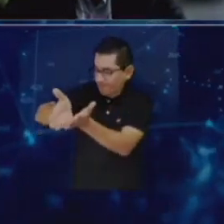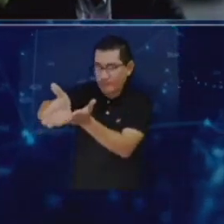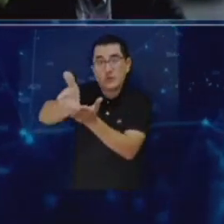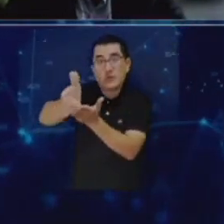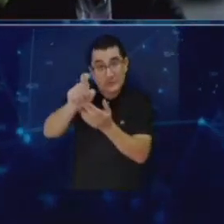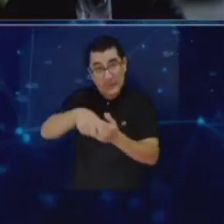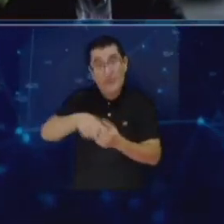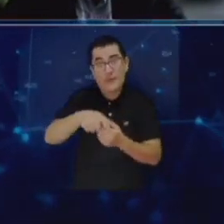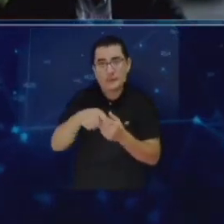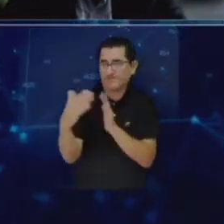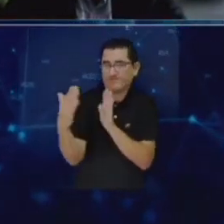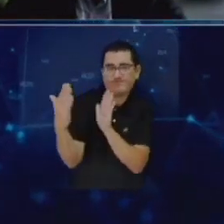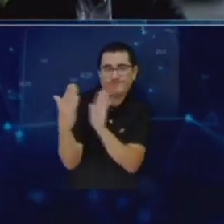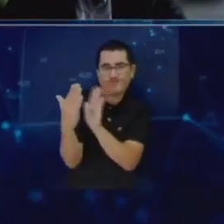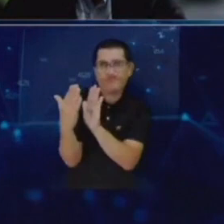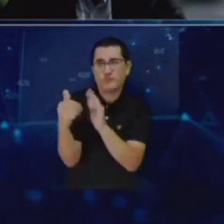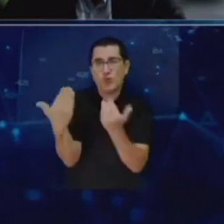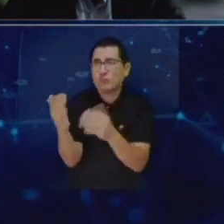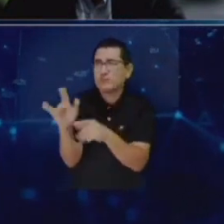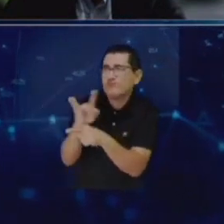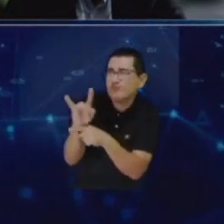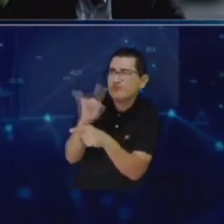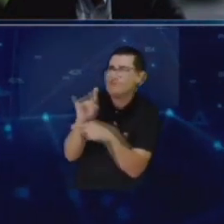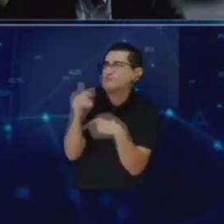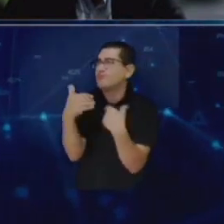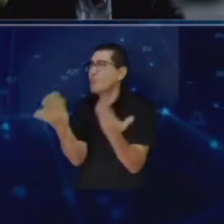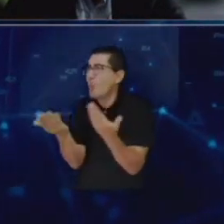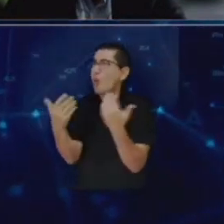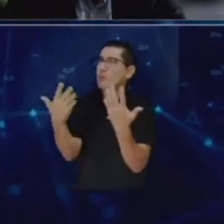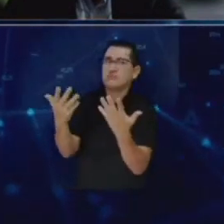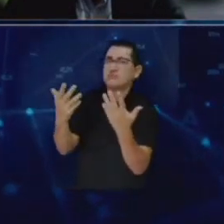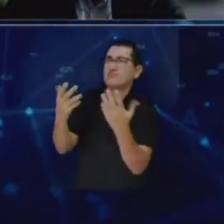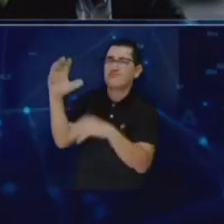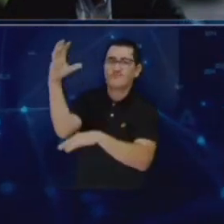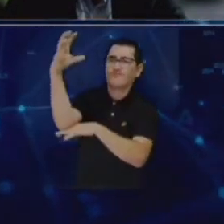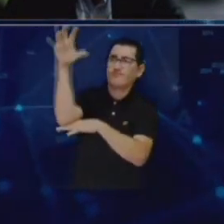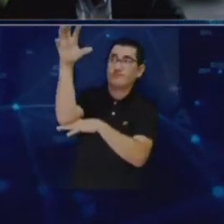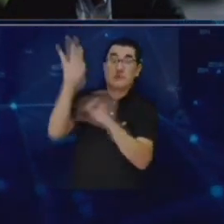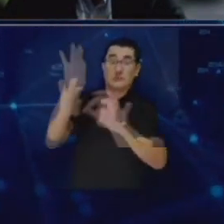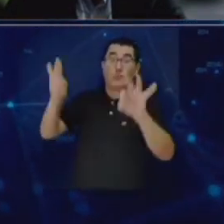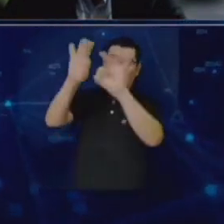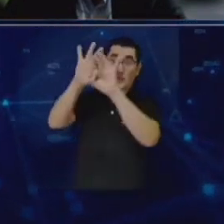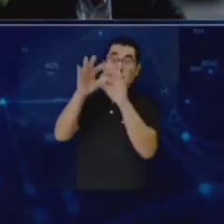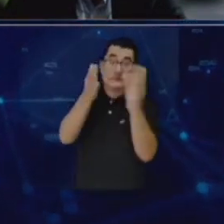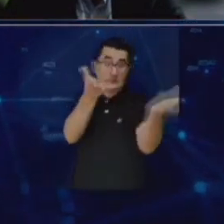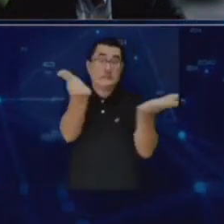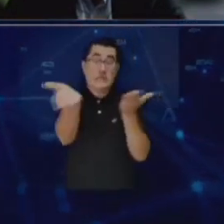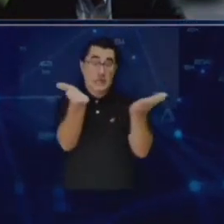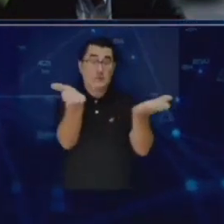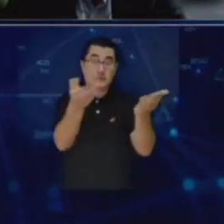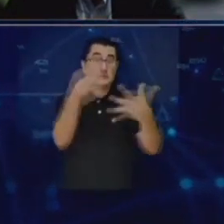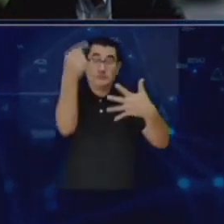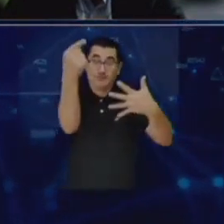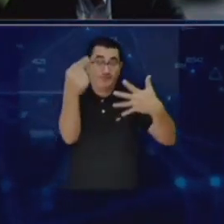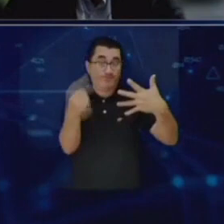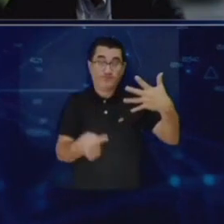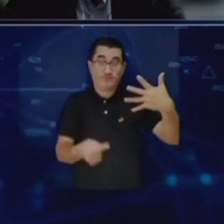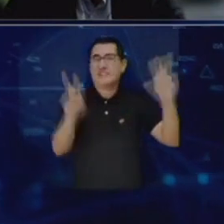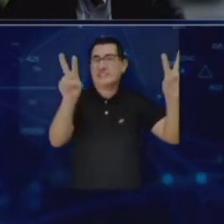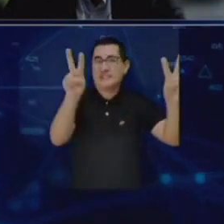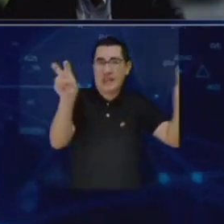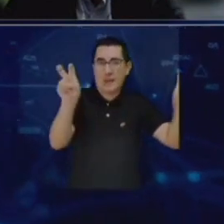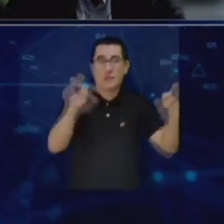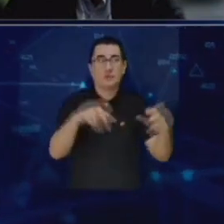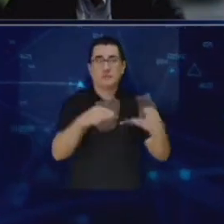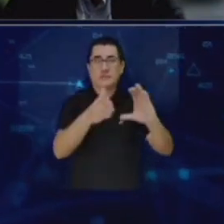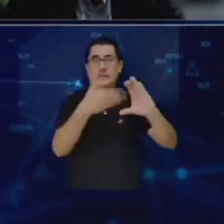esta cercanía o esta utilización siempre importante para diversos servicios, inclusive para el tema de cambio